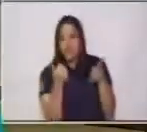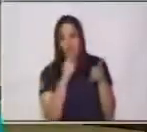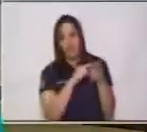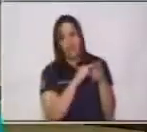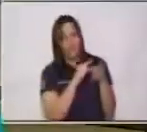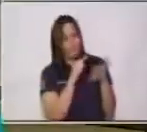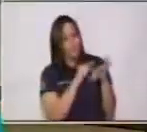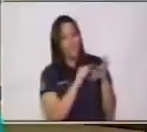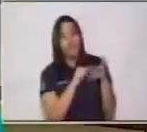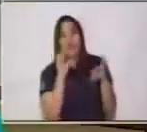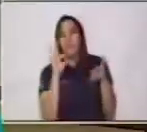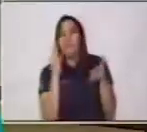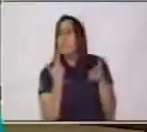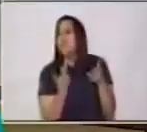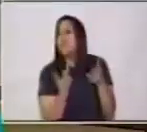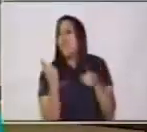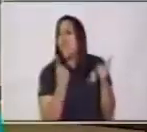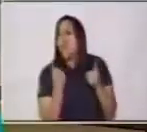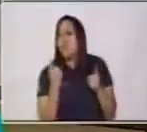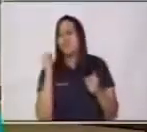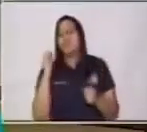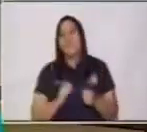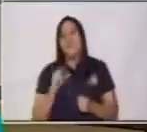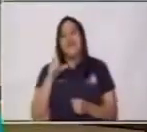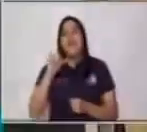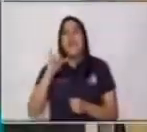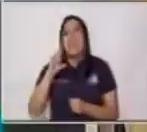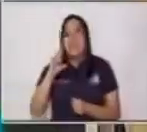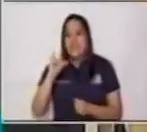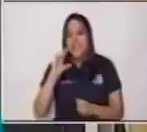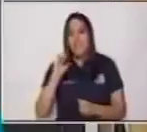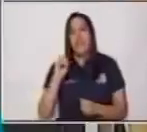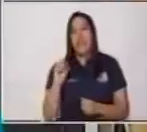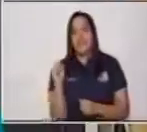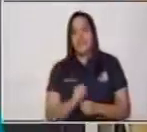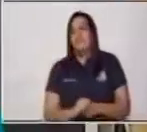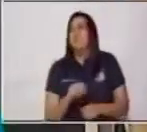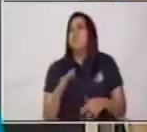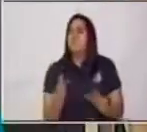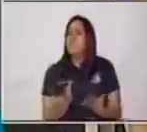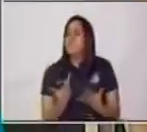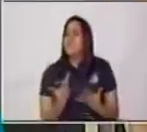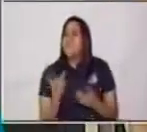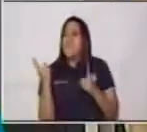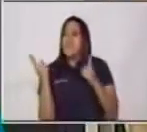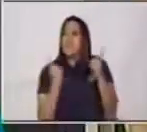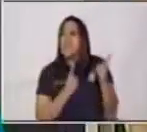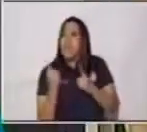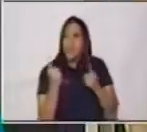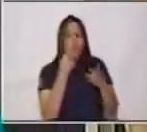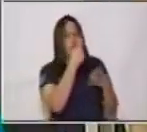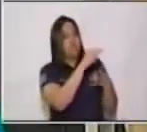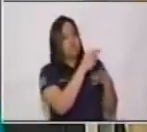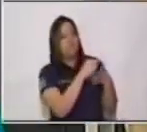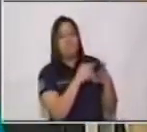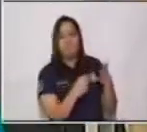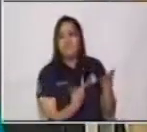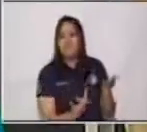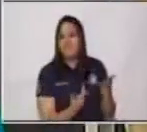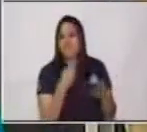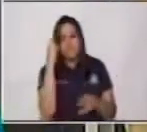dramático? Correcto, es del género lírico. ¿Y qué trama textual encuentras tú?